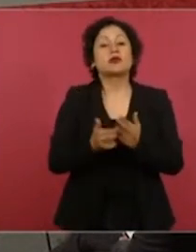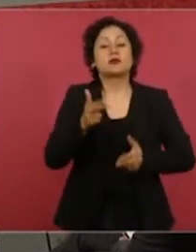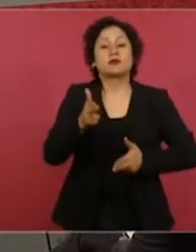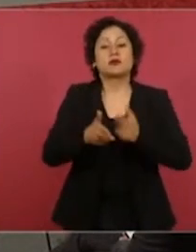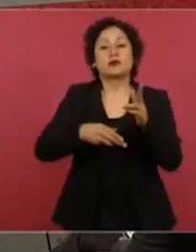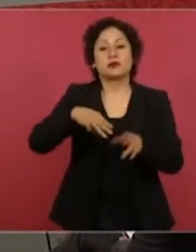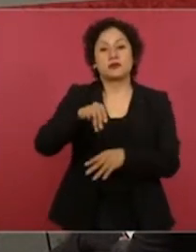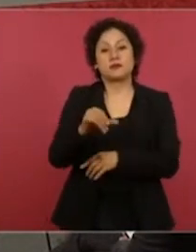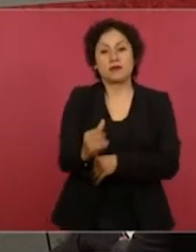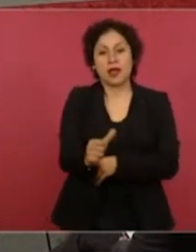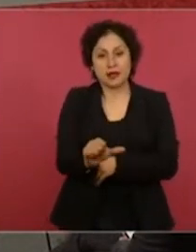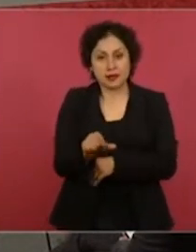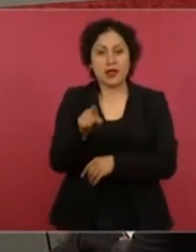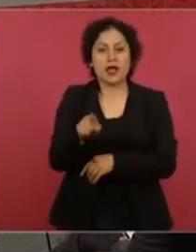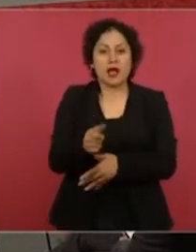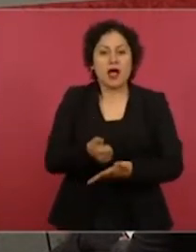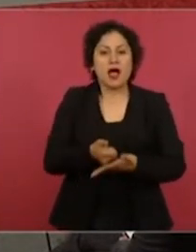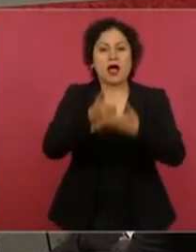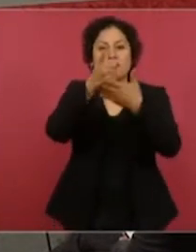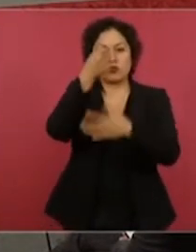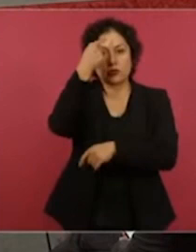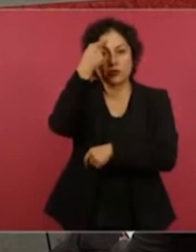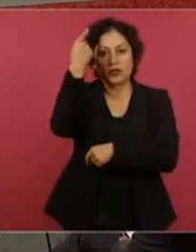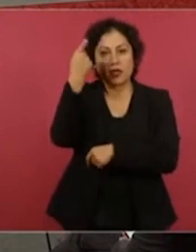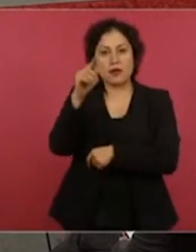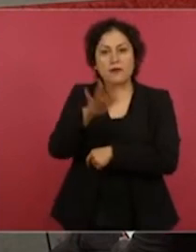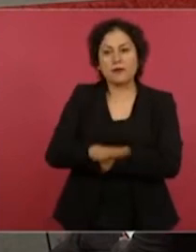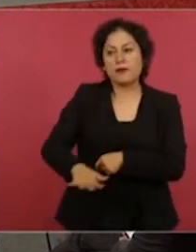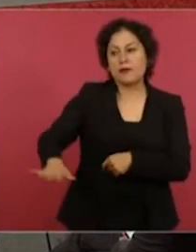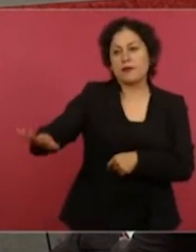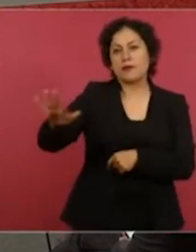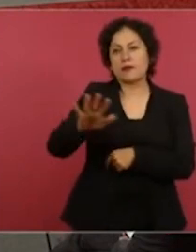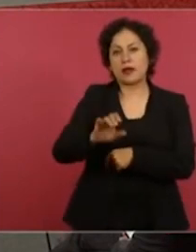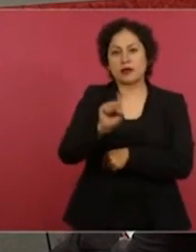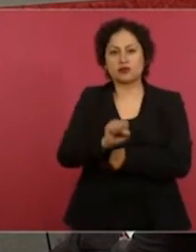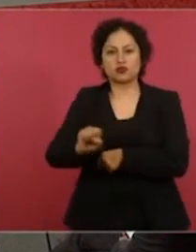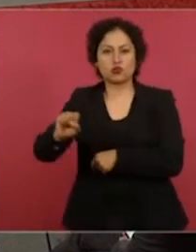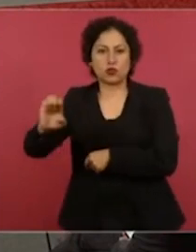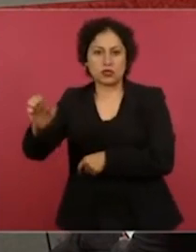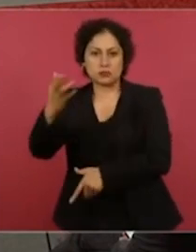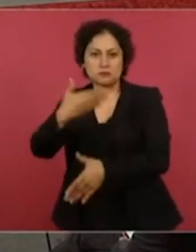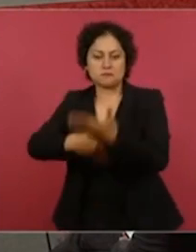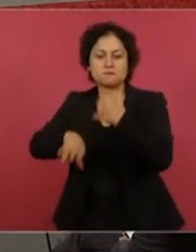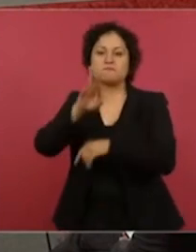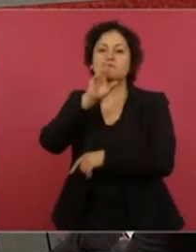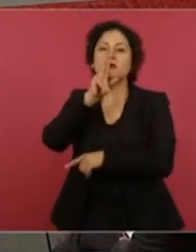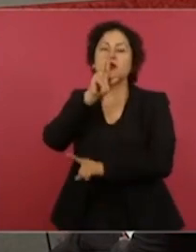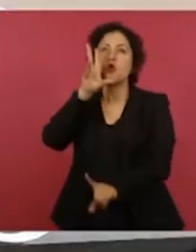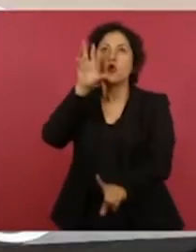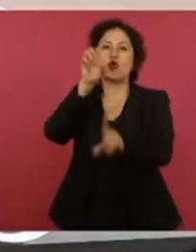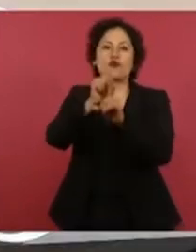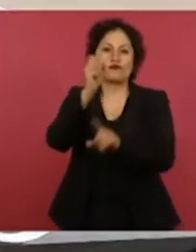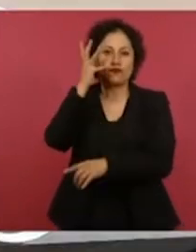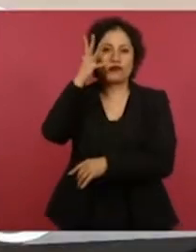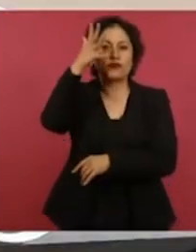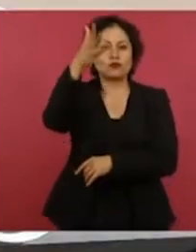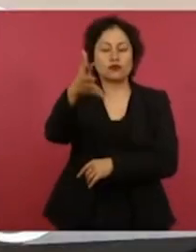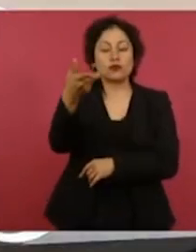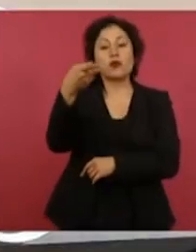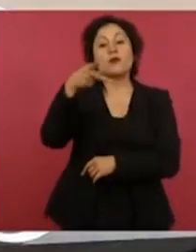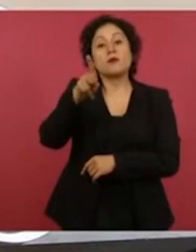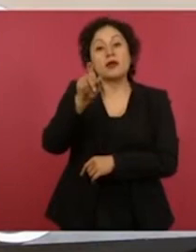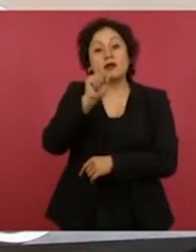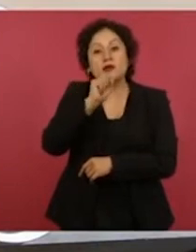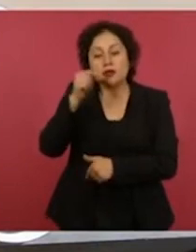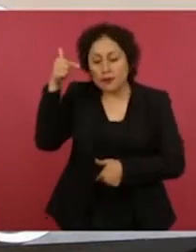ir construyendo un mejor futuro para esta región de nuestro país, sino también recuperar el